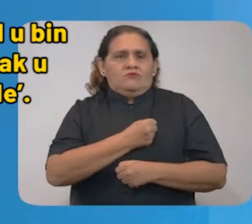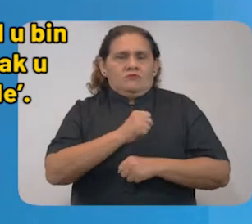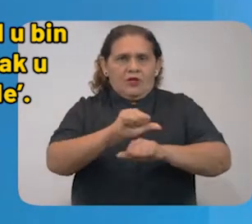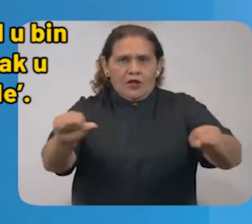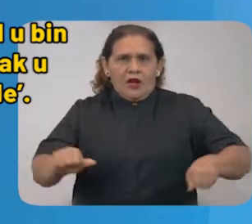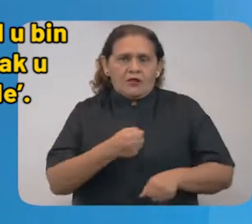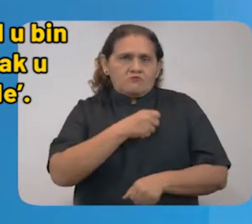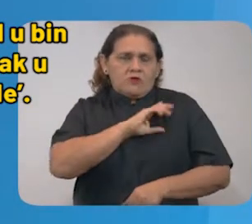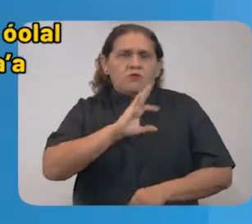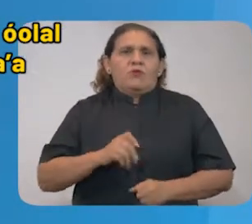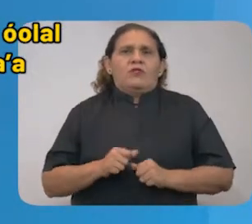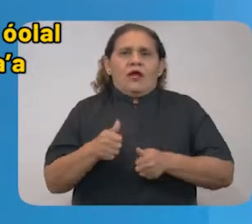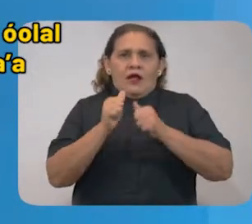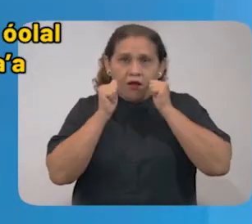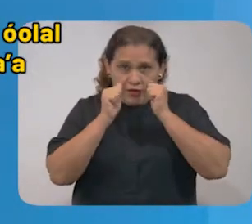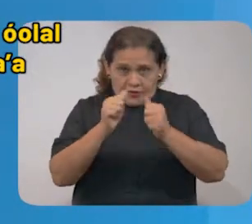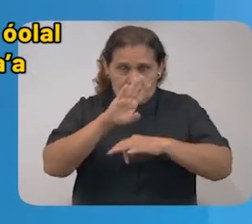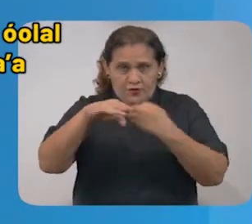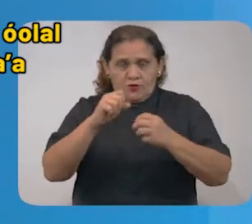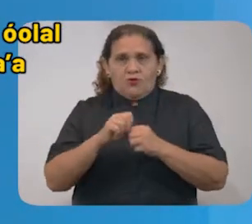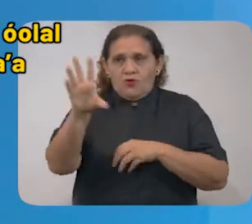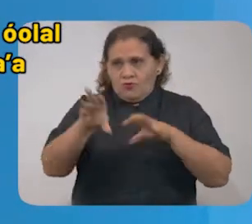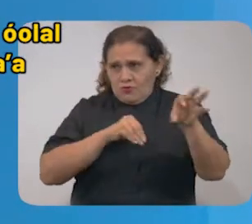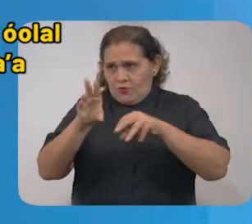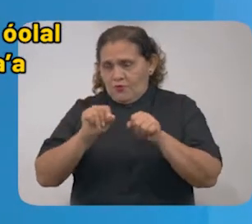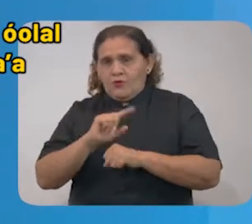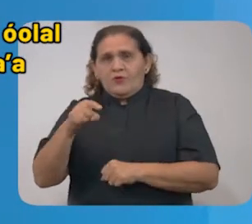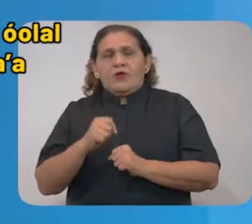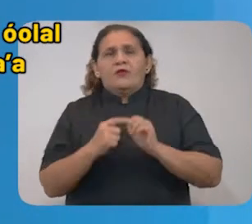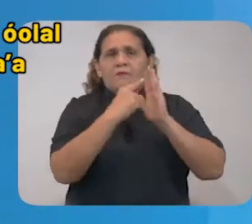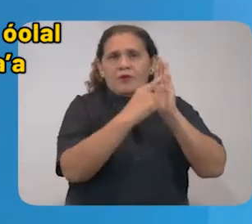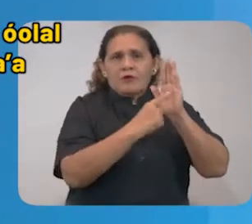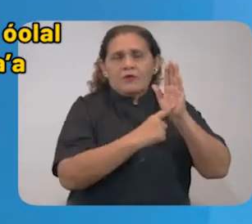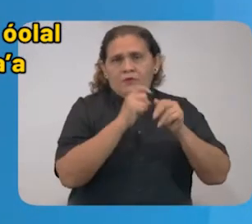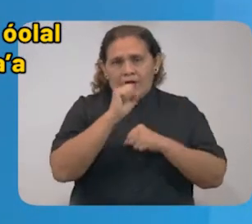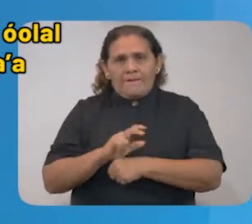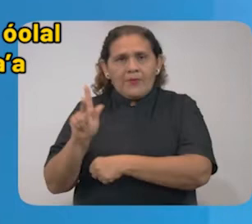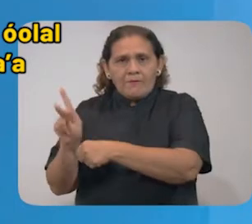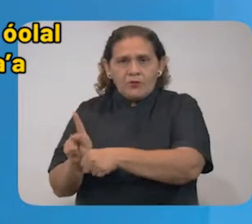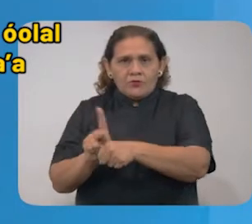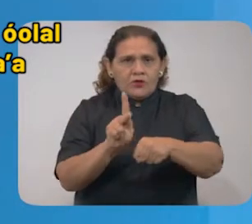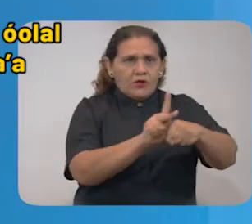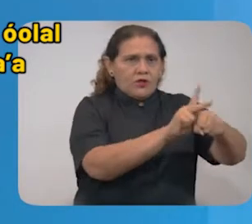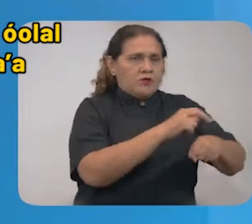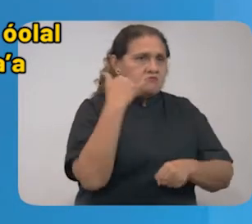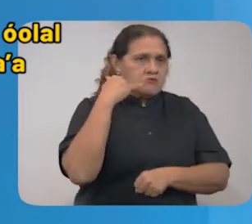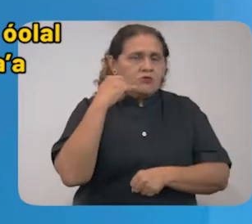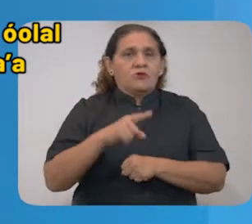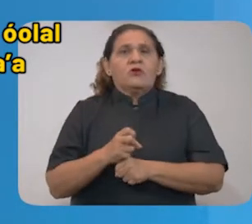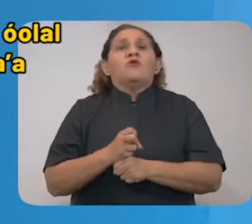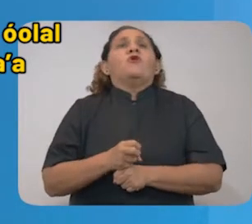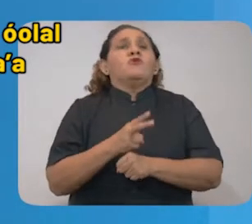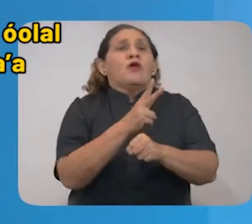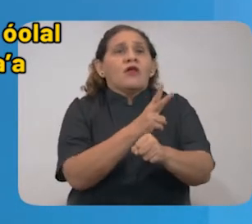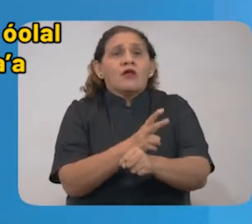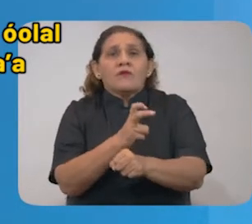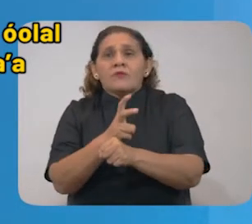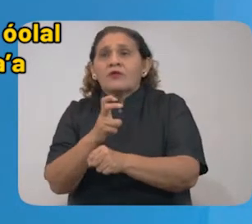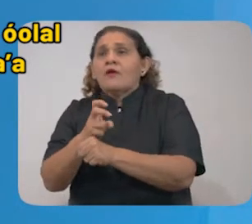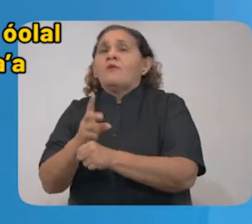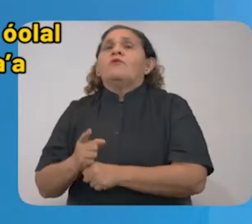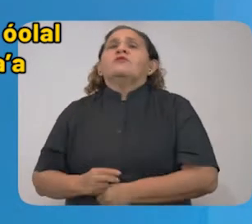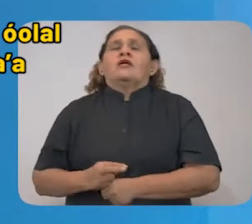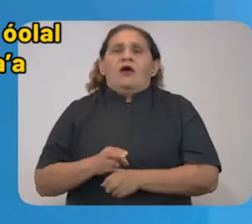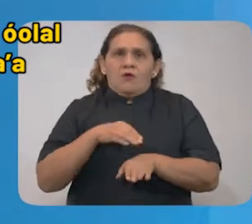contagiados que lo requieran. Estas medidas tienen como objetivo proteger la salud de los yucatecos. Los invitamos a seguirlas de manera